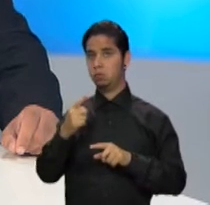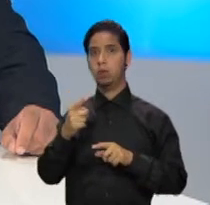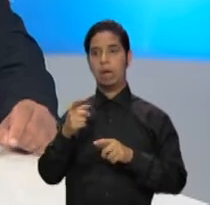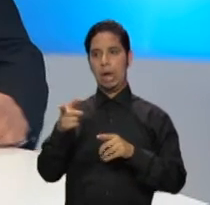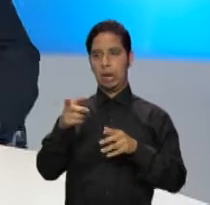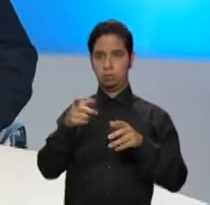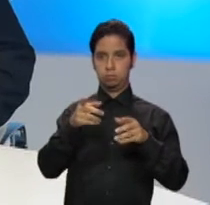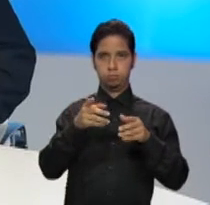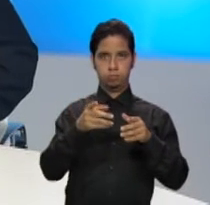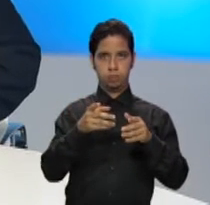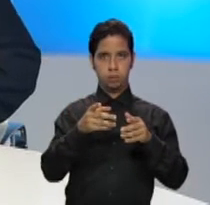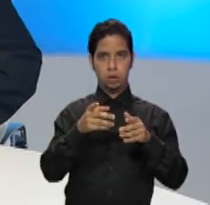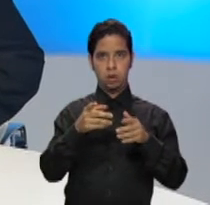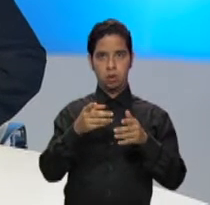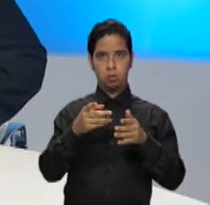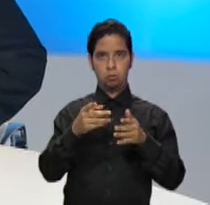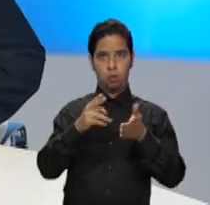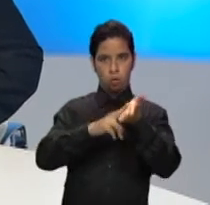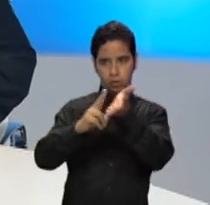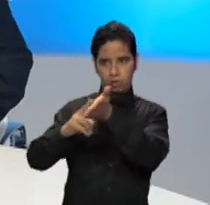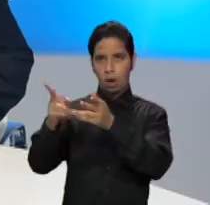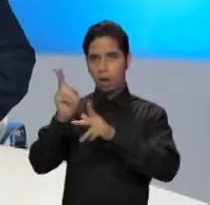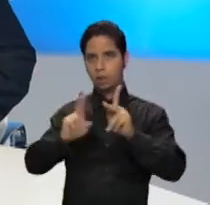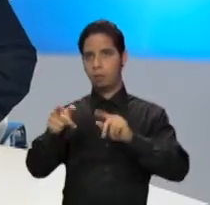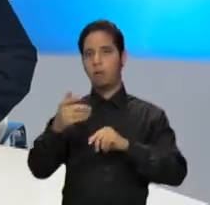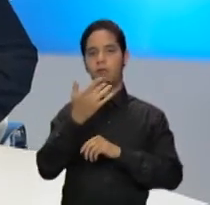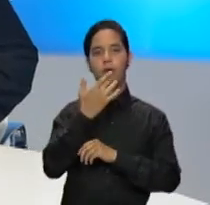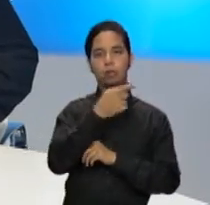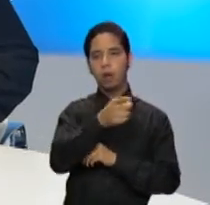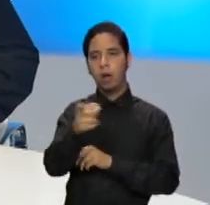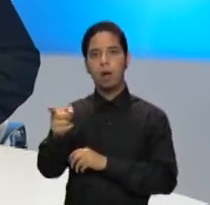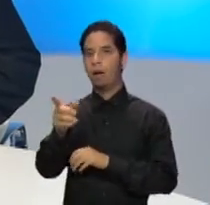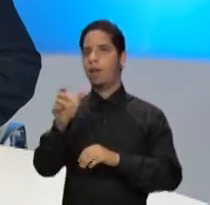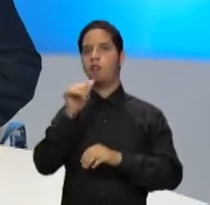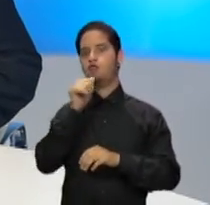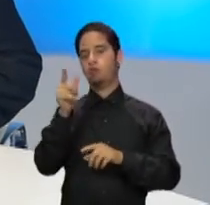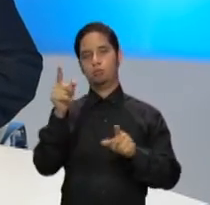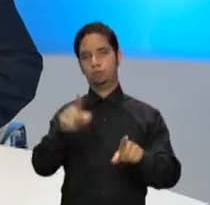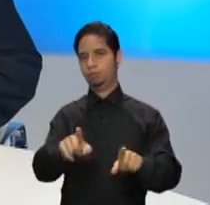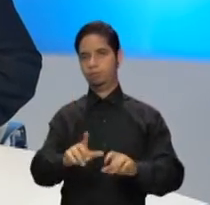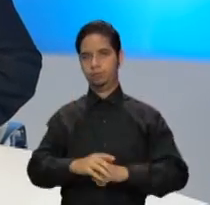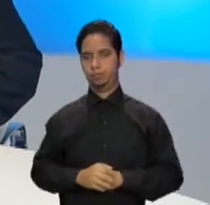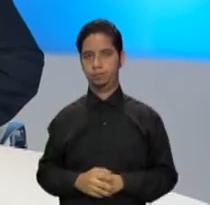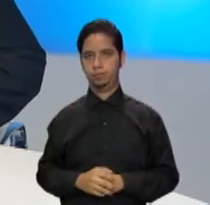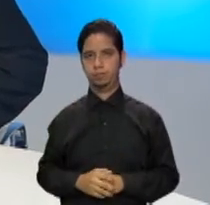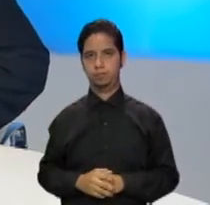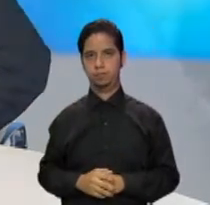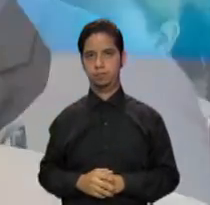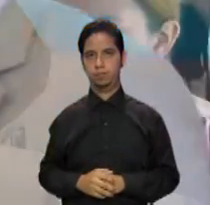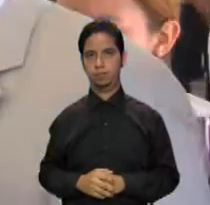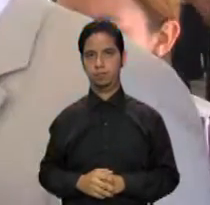para dar contratos a personas por favoritismos a recaudaciones del Partido Popular Democrático.